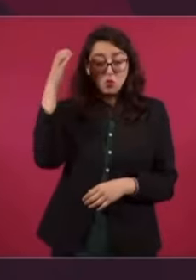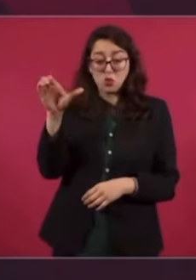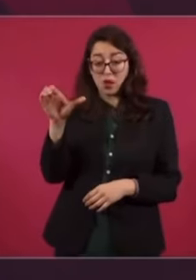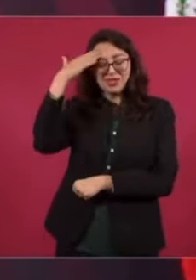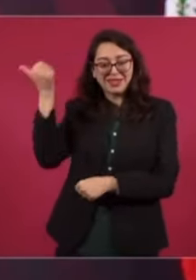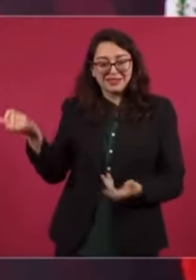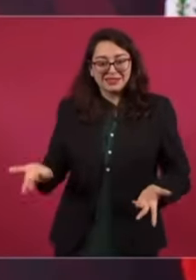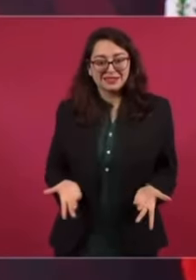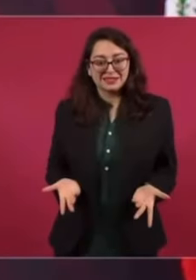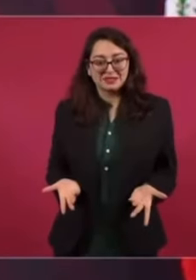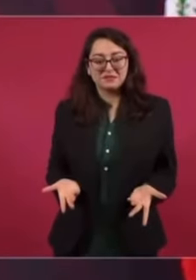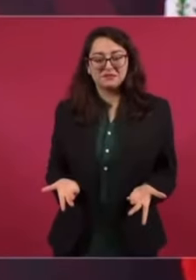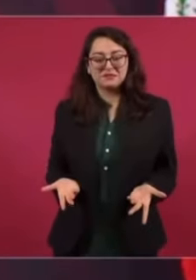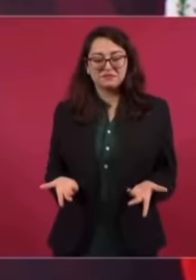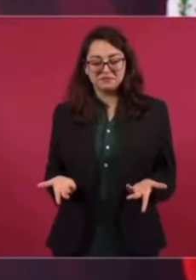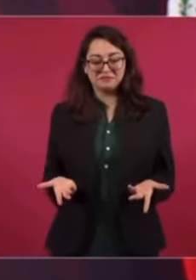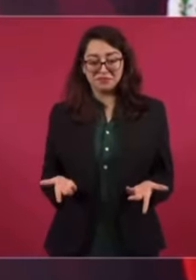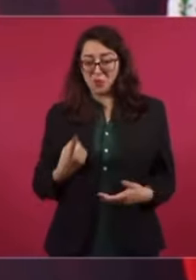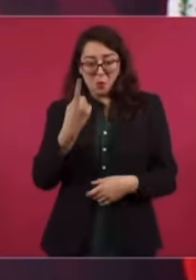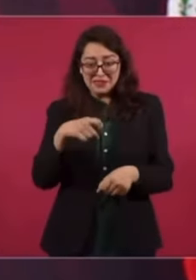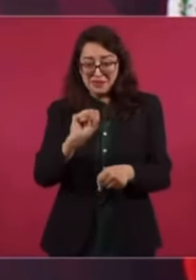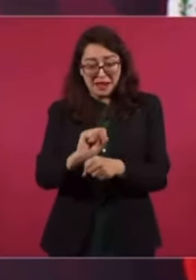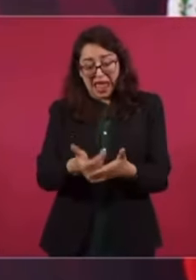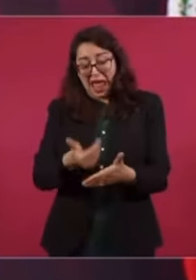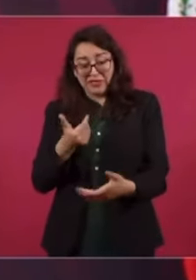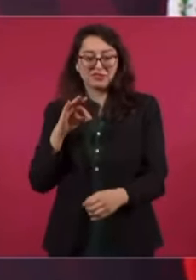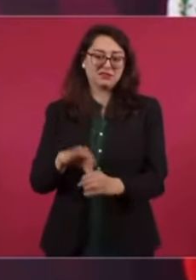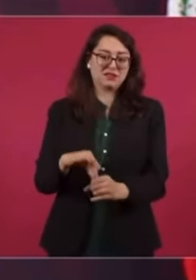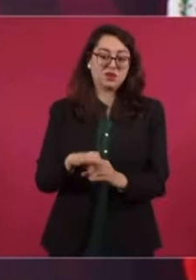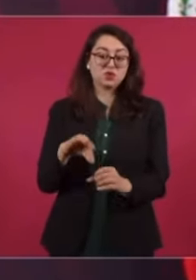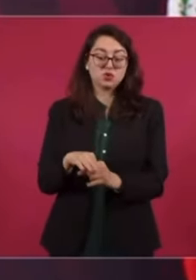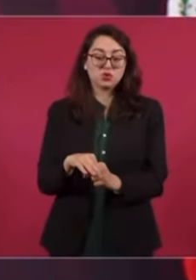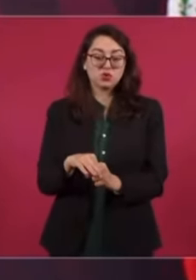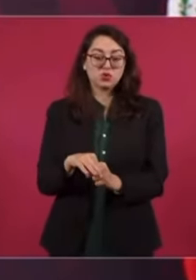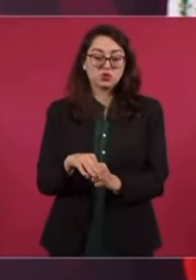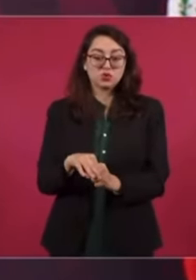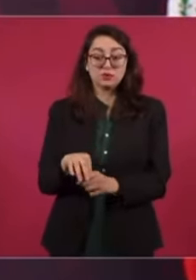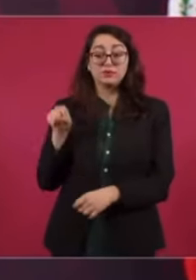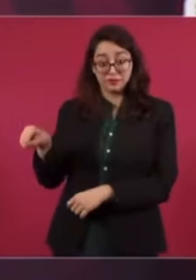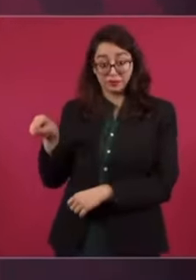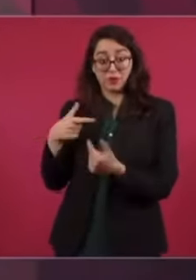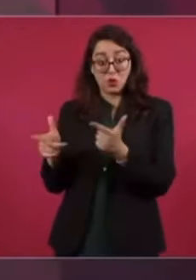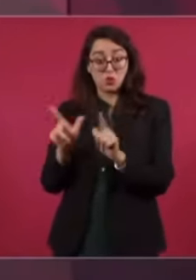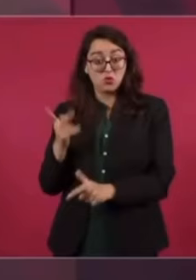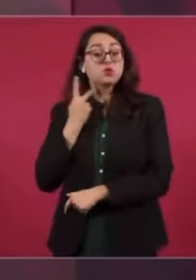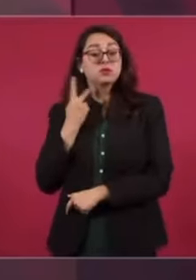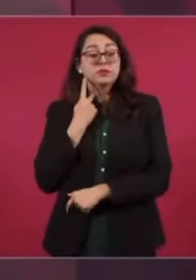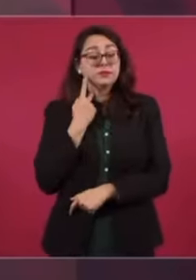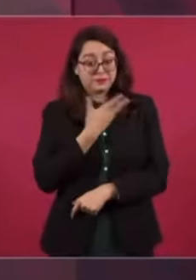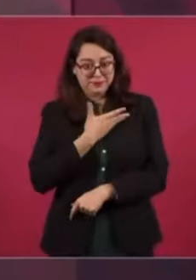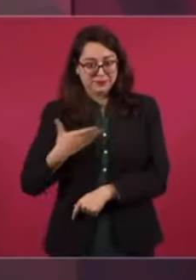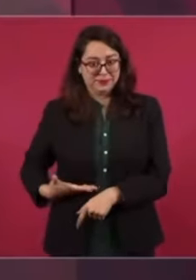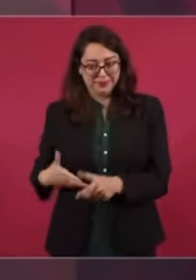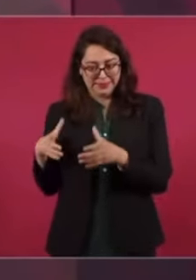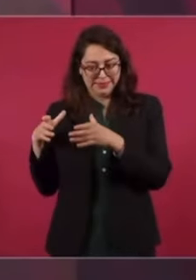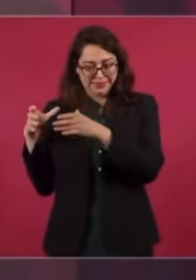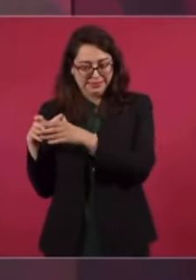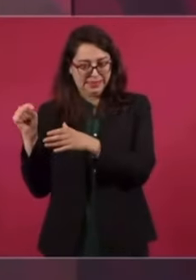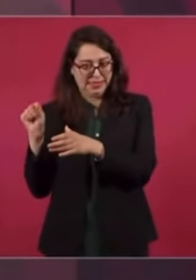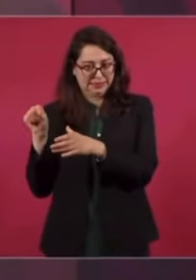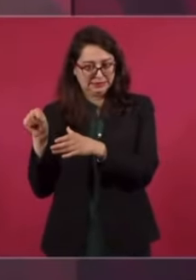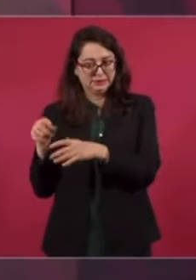estallan bombas. Una semana, creo, antes de las elecciones. Y el que estaba de presidente de este bloque